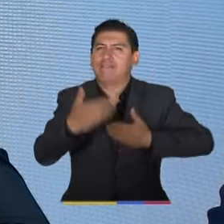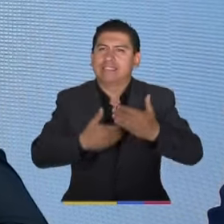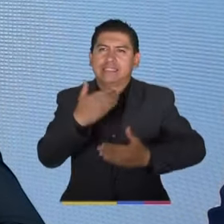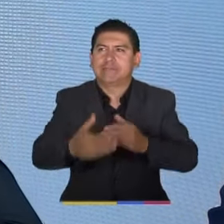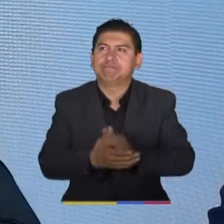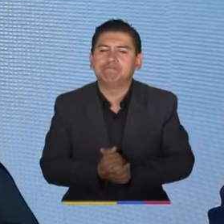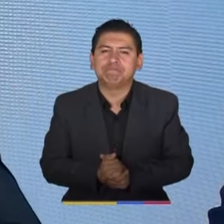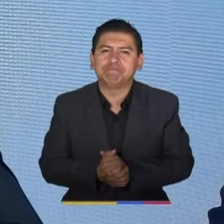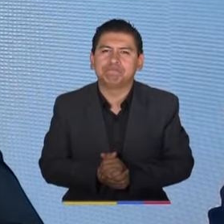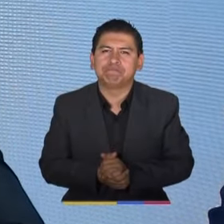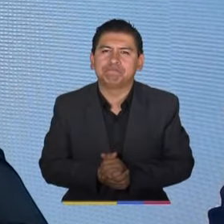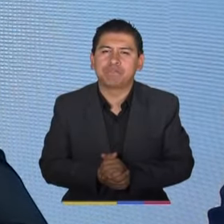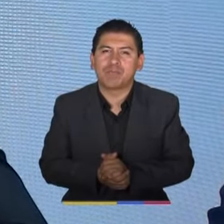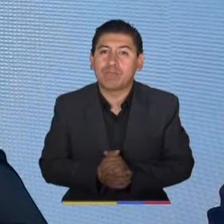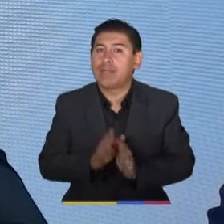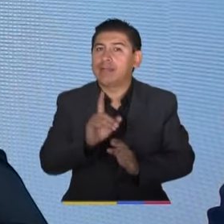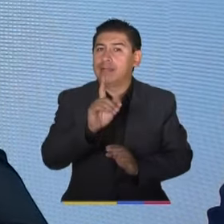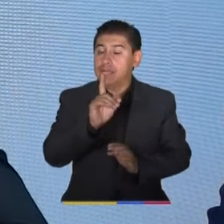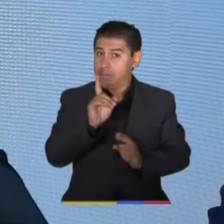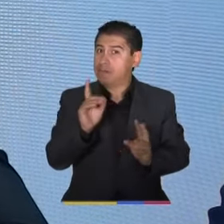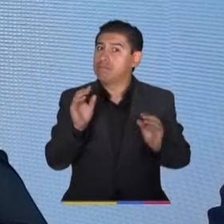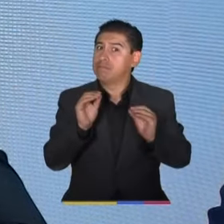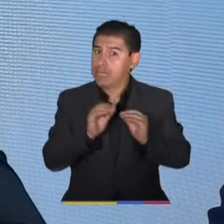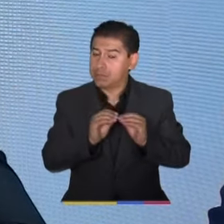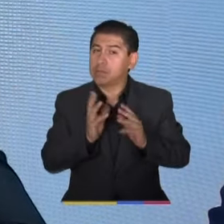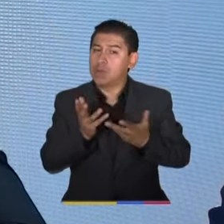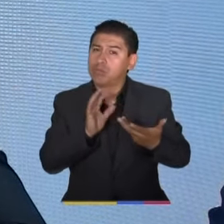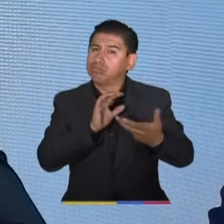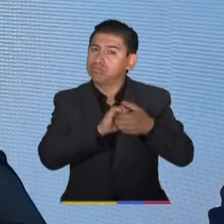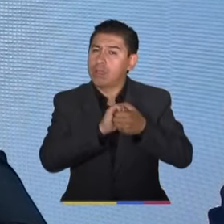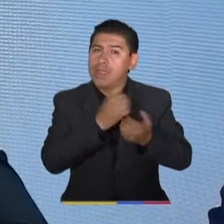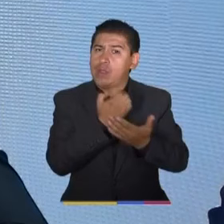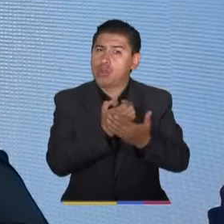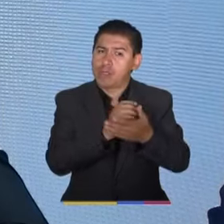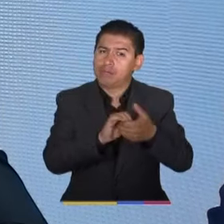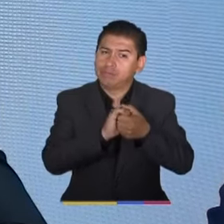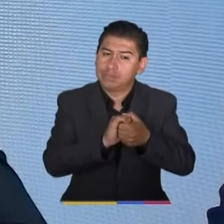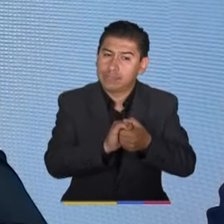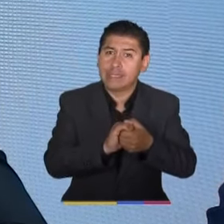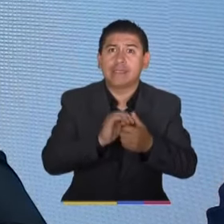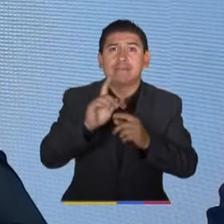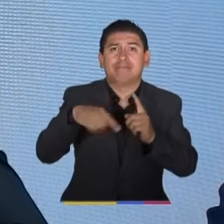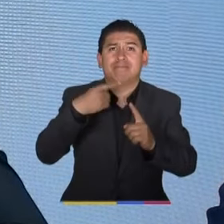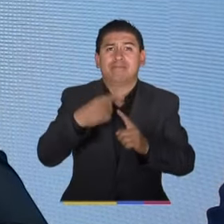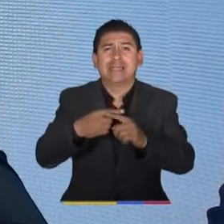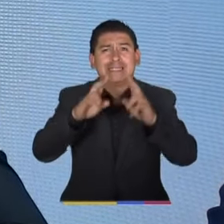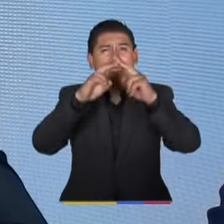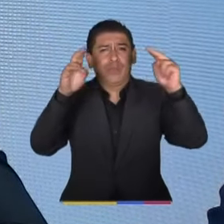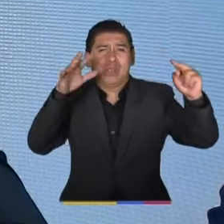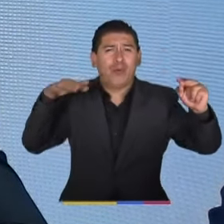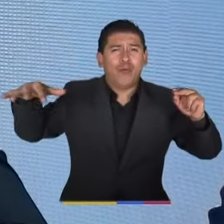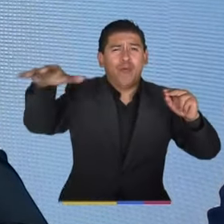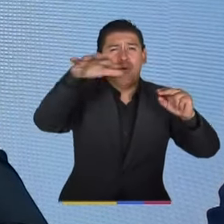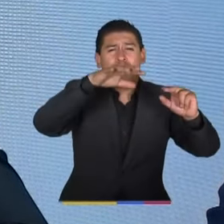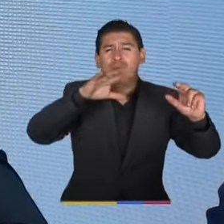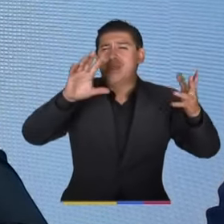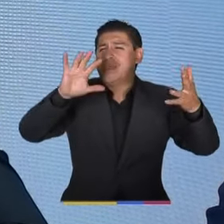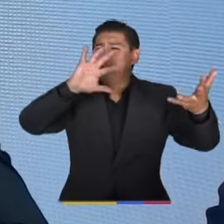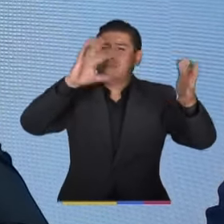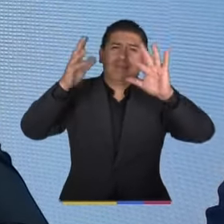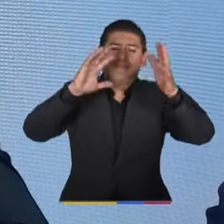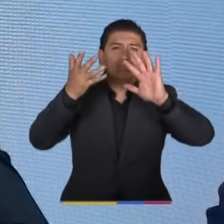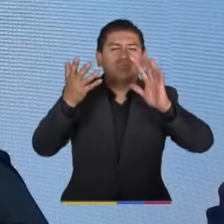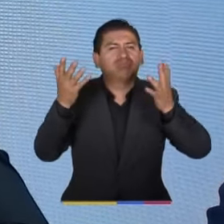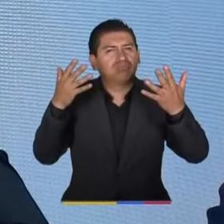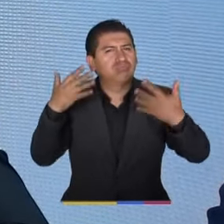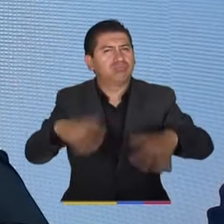Por otro lado, hemos dado grandes pasos en áreas como la cooperación económica y la lucha para revertir el cambio climático. Estoy seguro de que